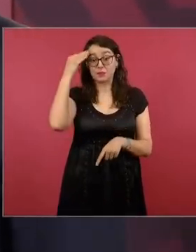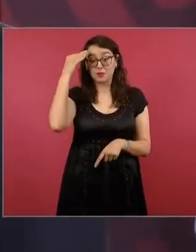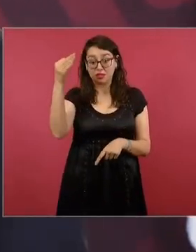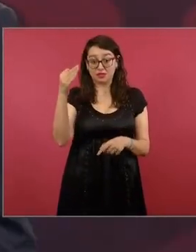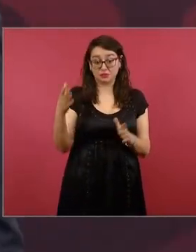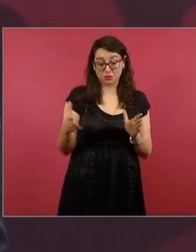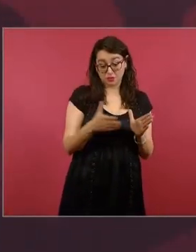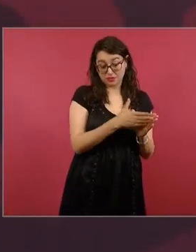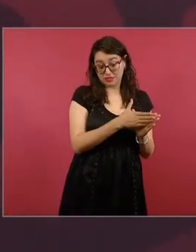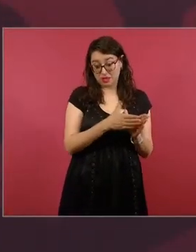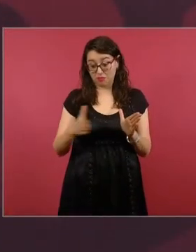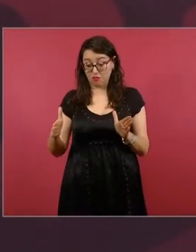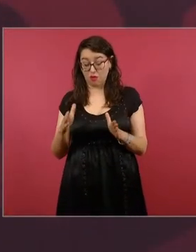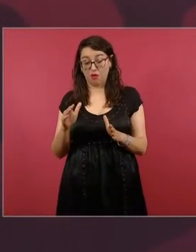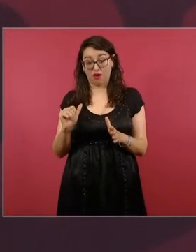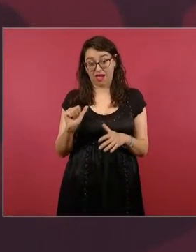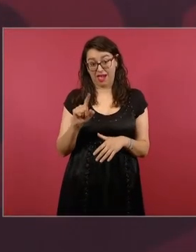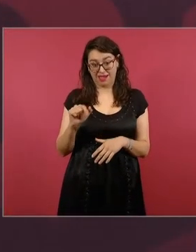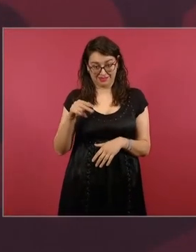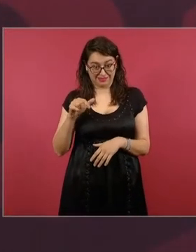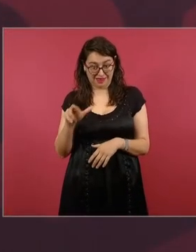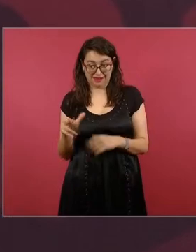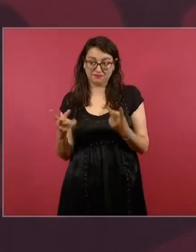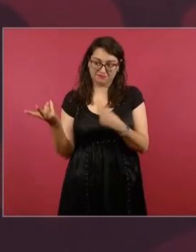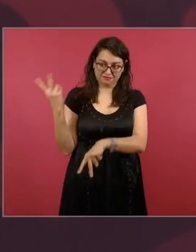a hablar mal de mí.